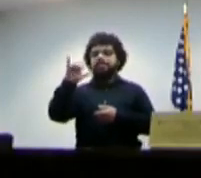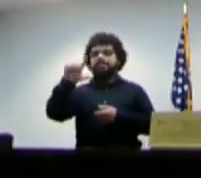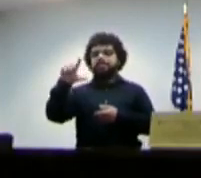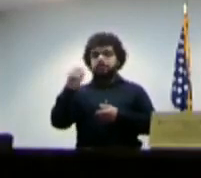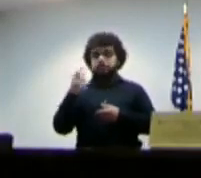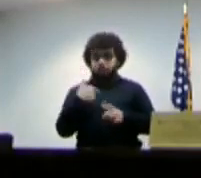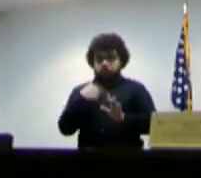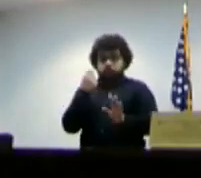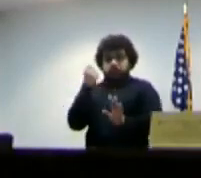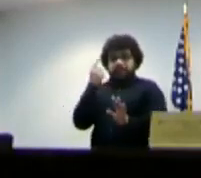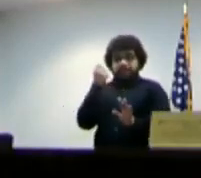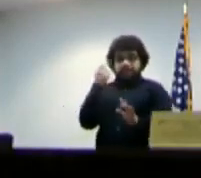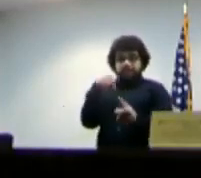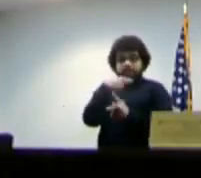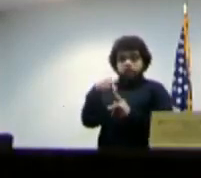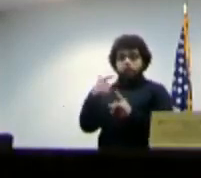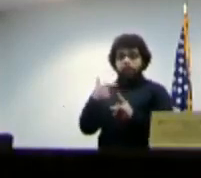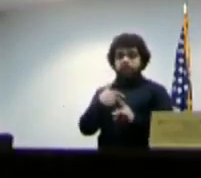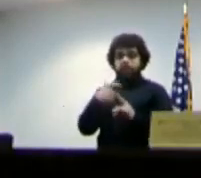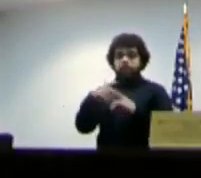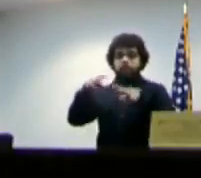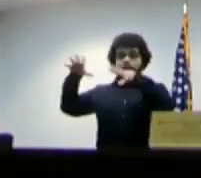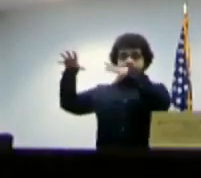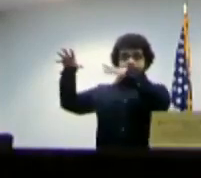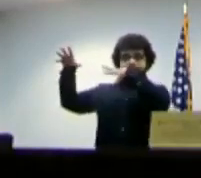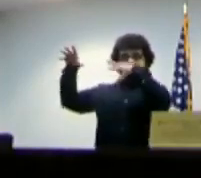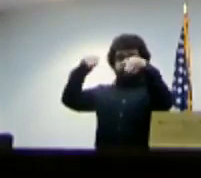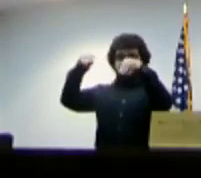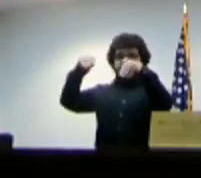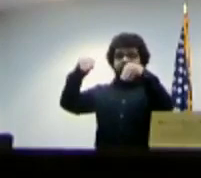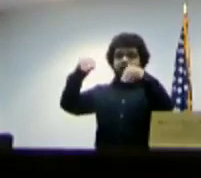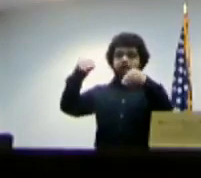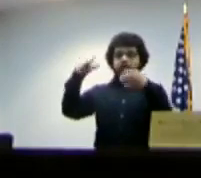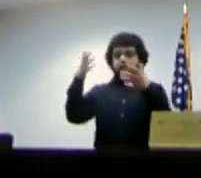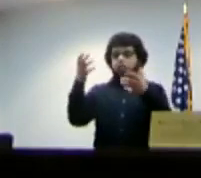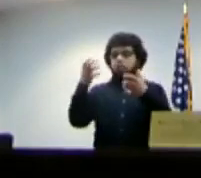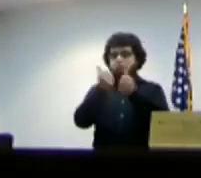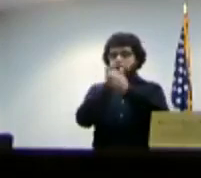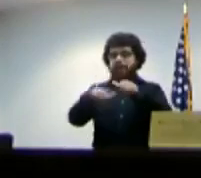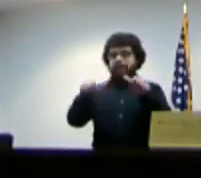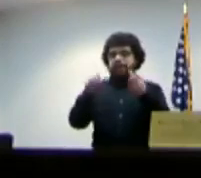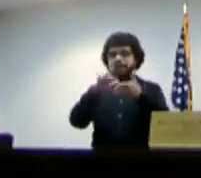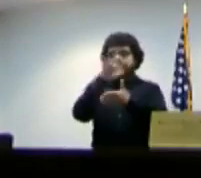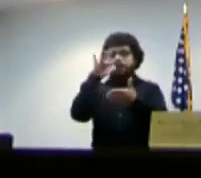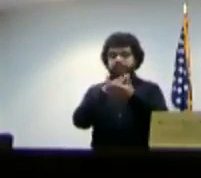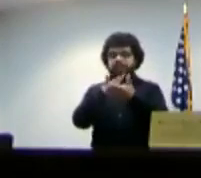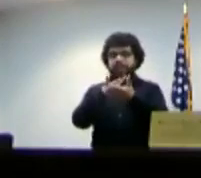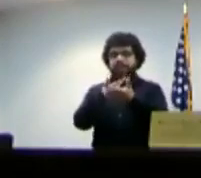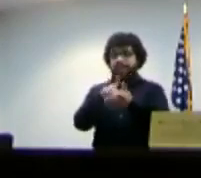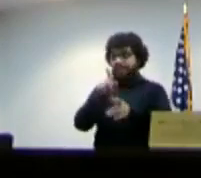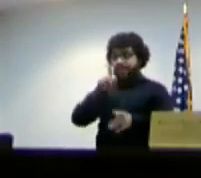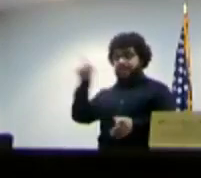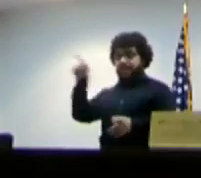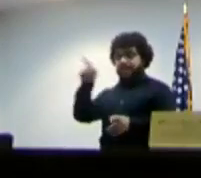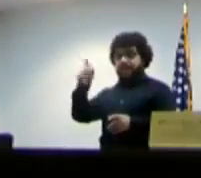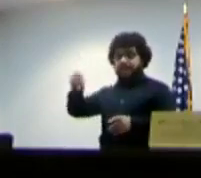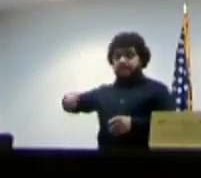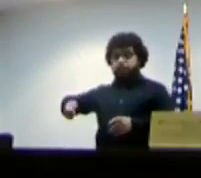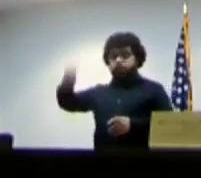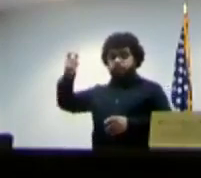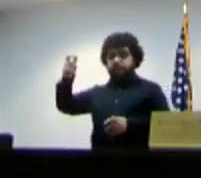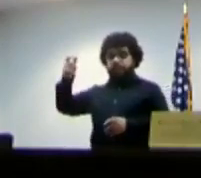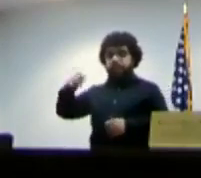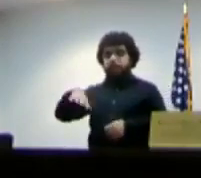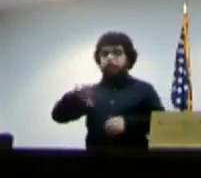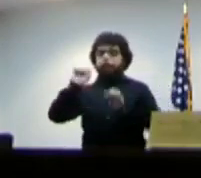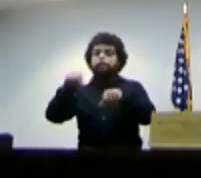cuando se cae o deja de funcionar una de las unidades, desde el switch se busca otra